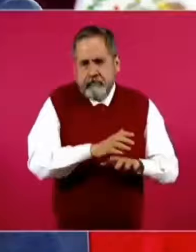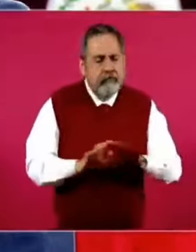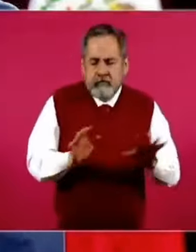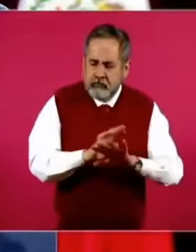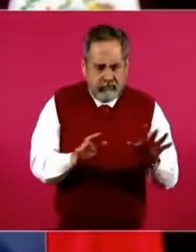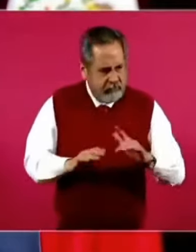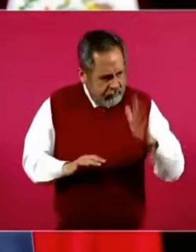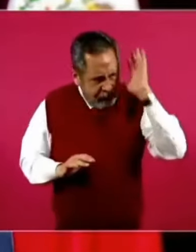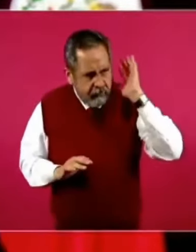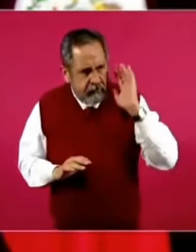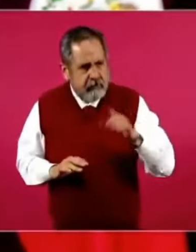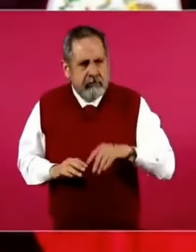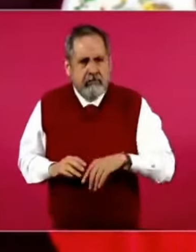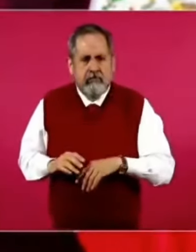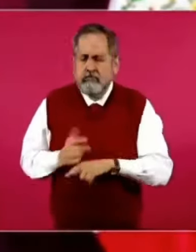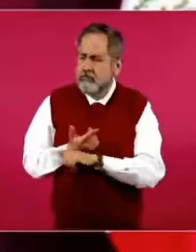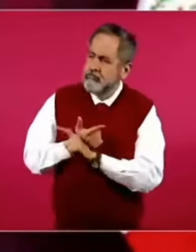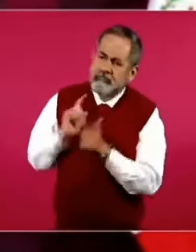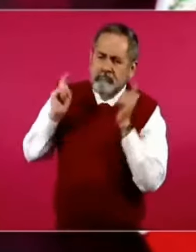todo esto que